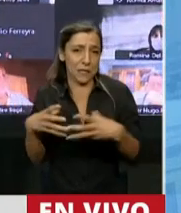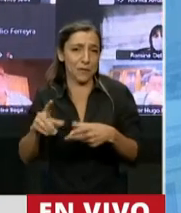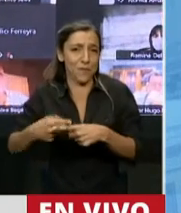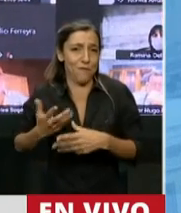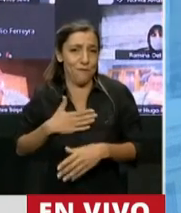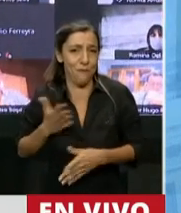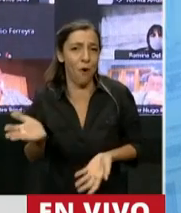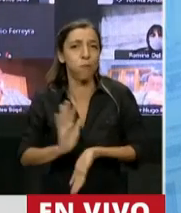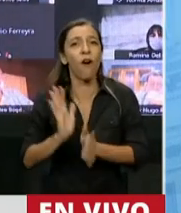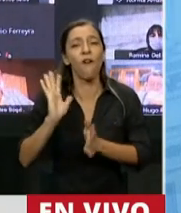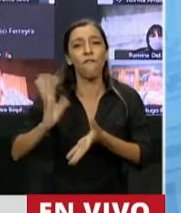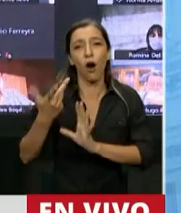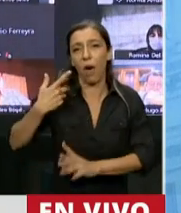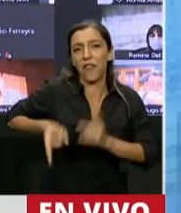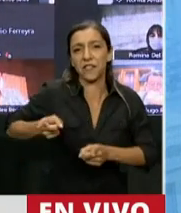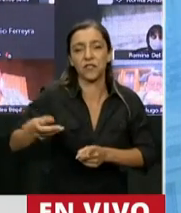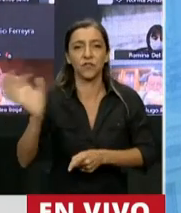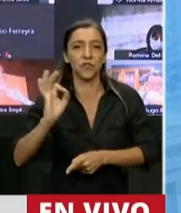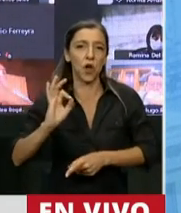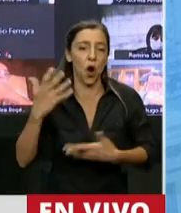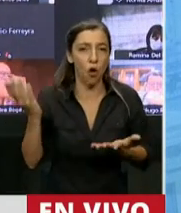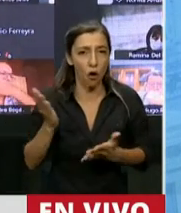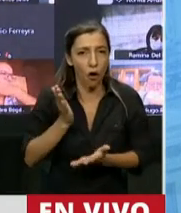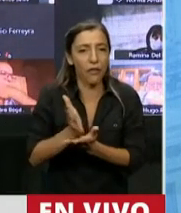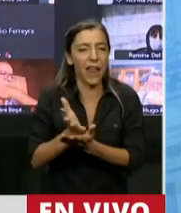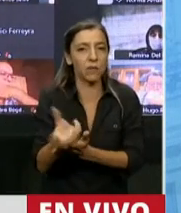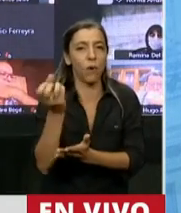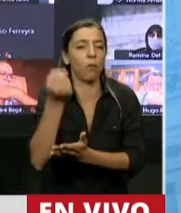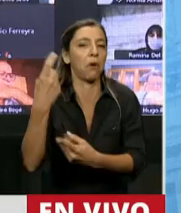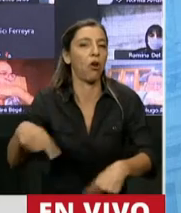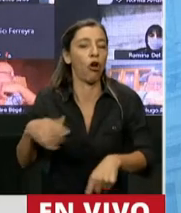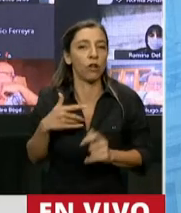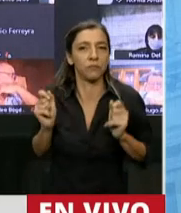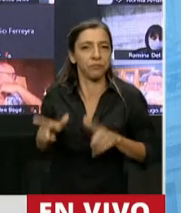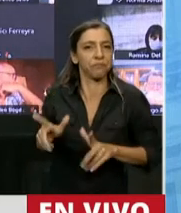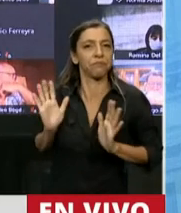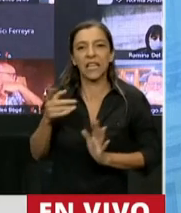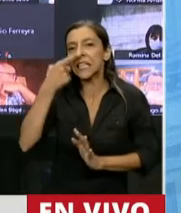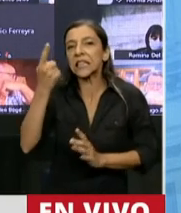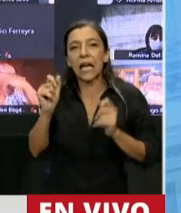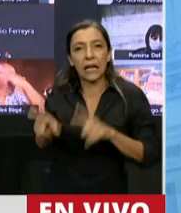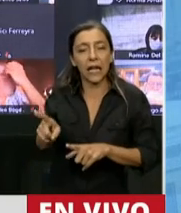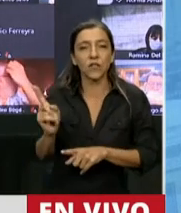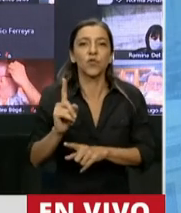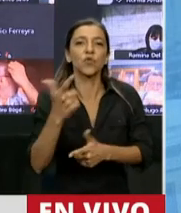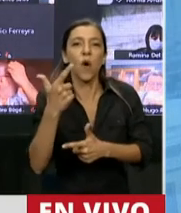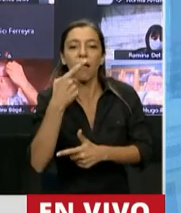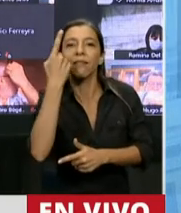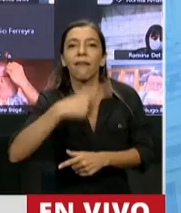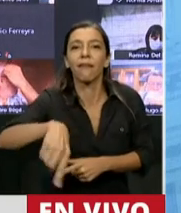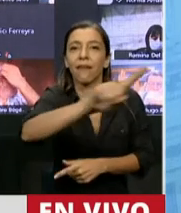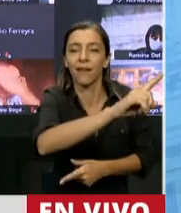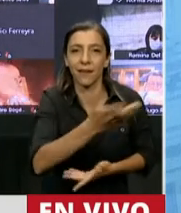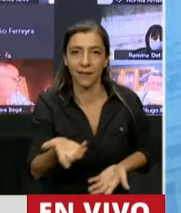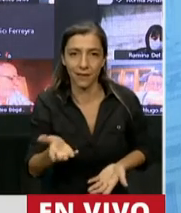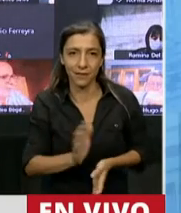impunidad o para avanzar sobre derechos y así dejar en el camino a supuestos rivales políticos